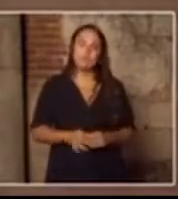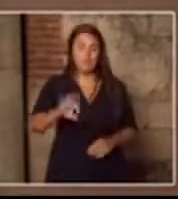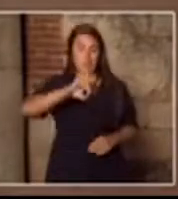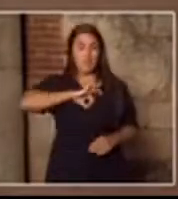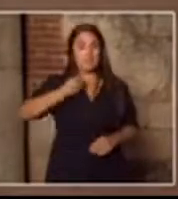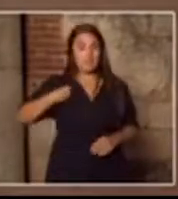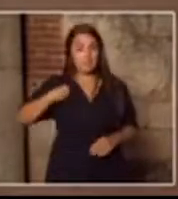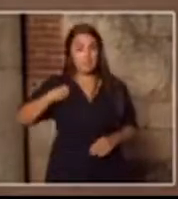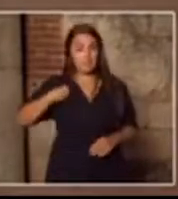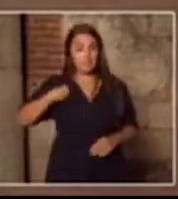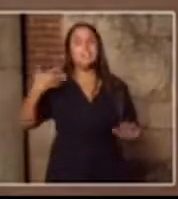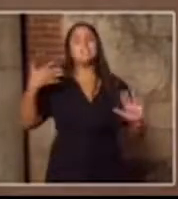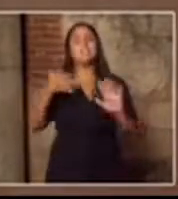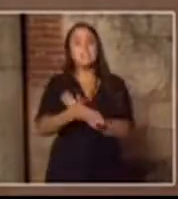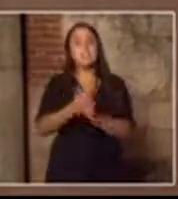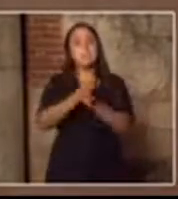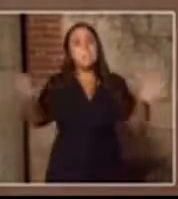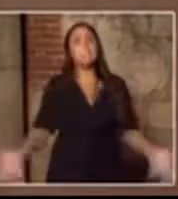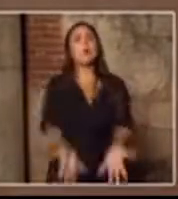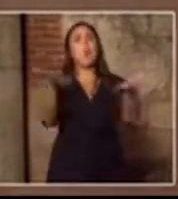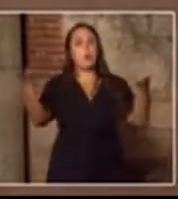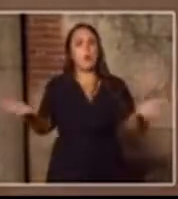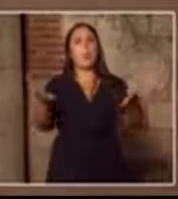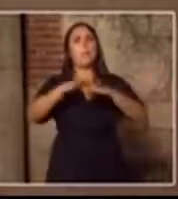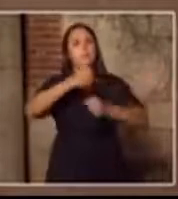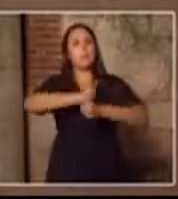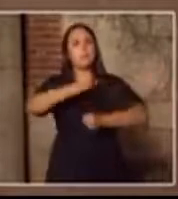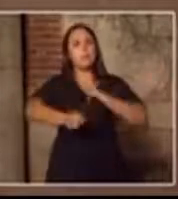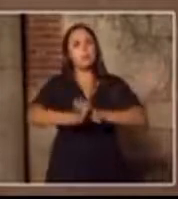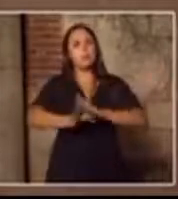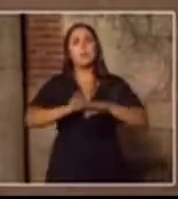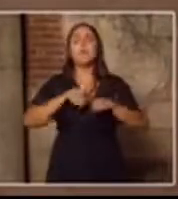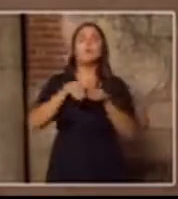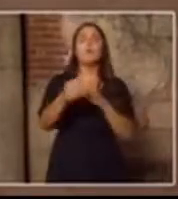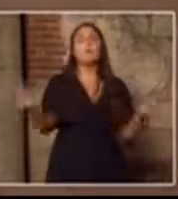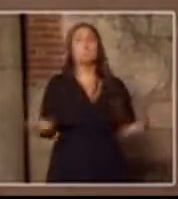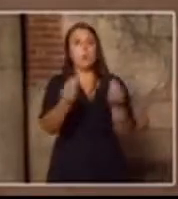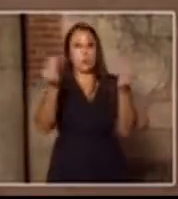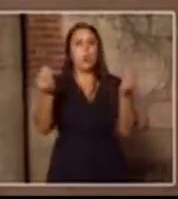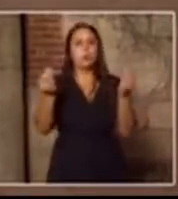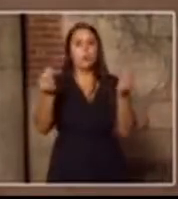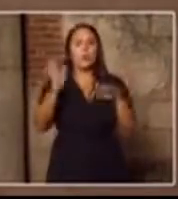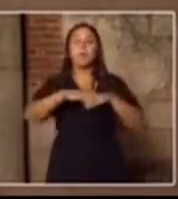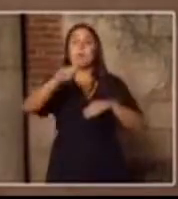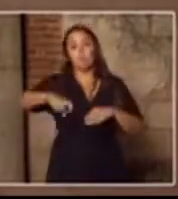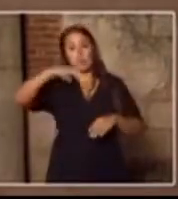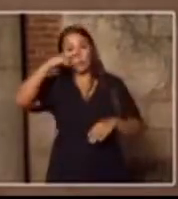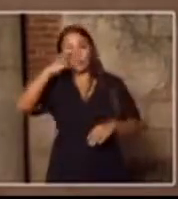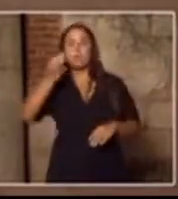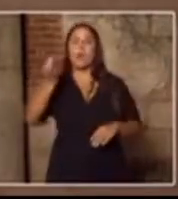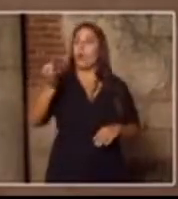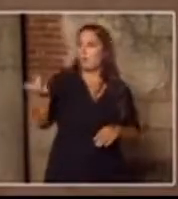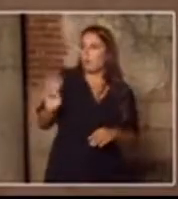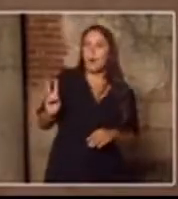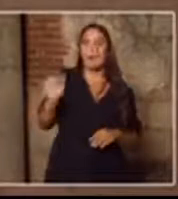medalla supone un magnífico impulso para seguir trabajando para un mañana mejor, para los donbenitenses y los villanovenses